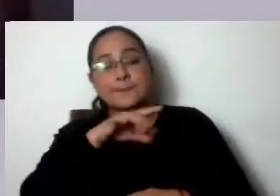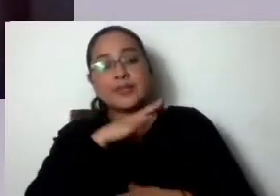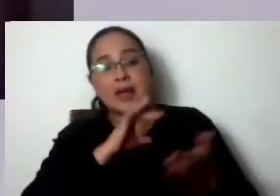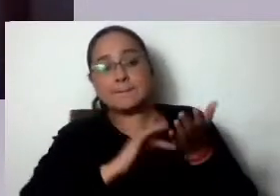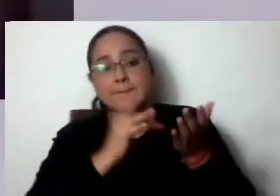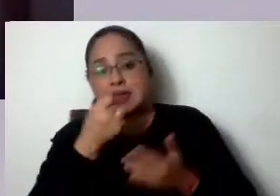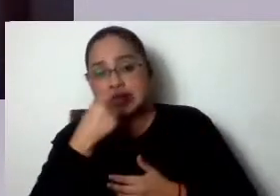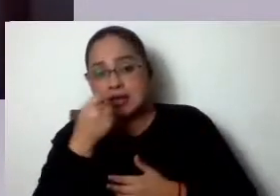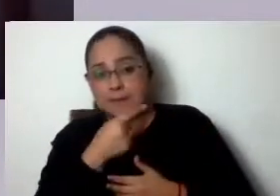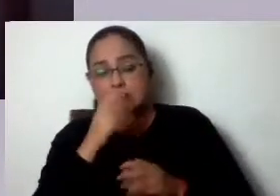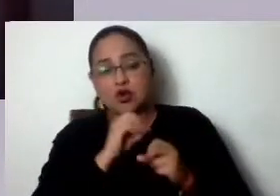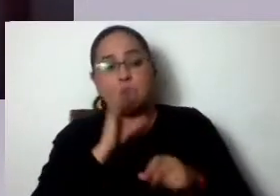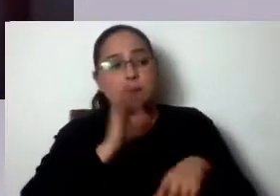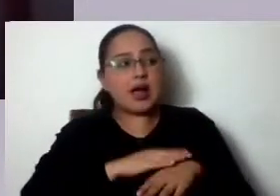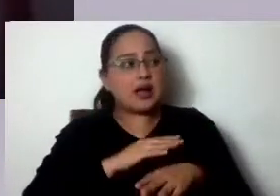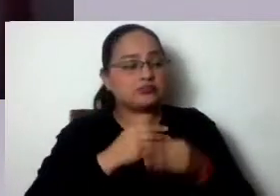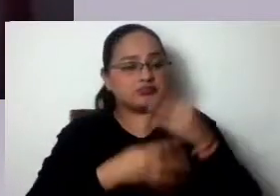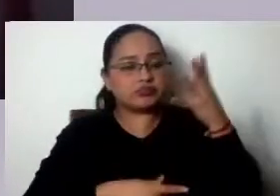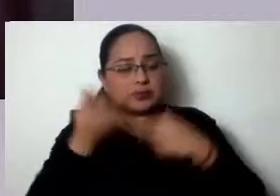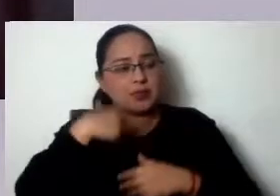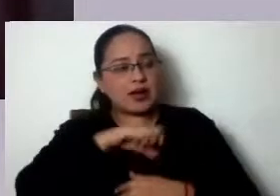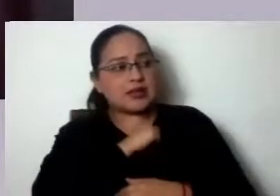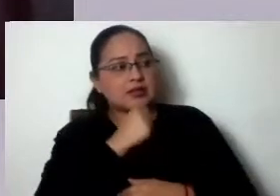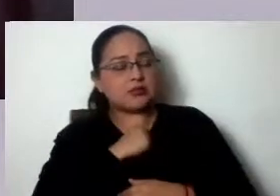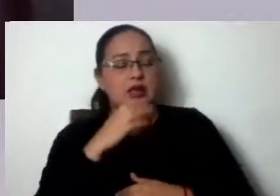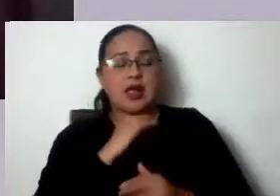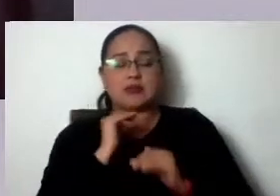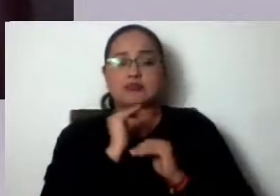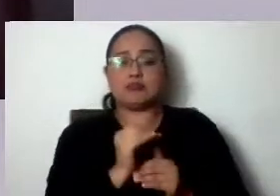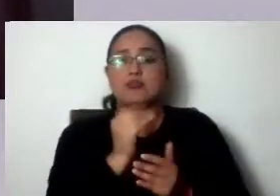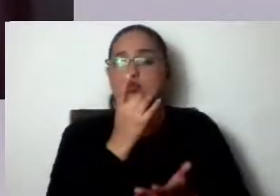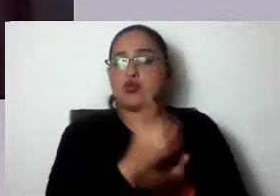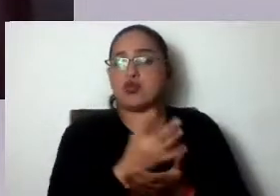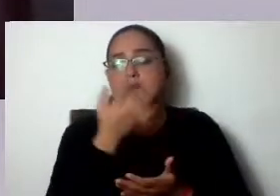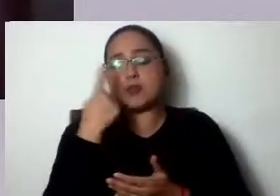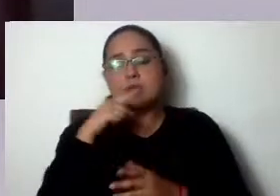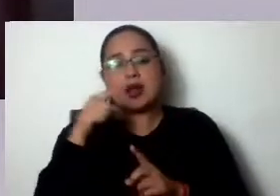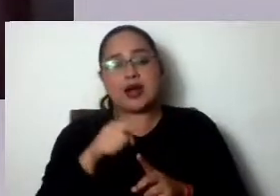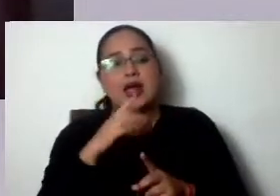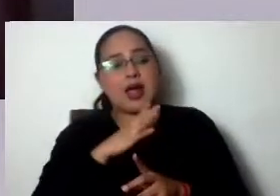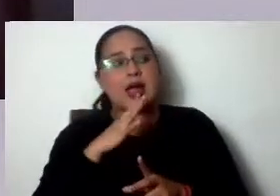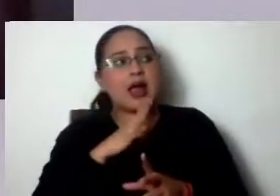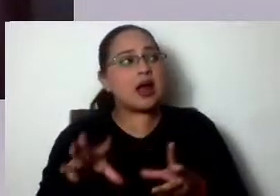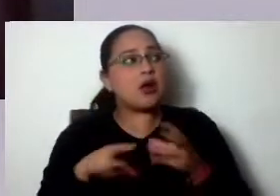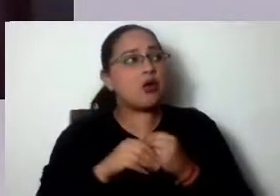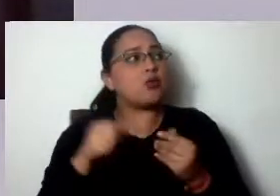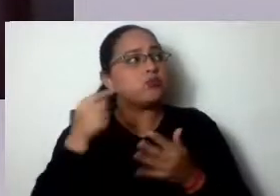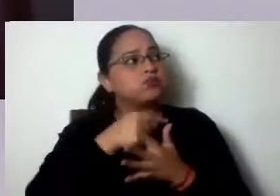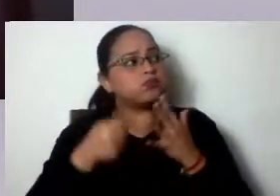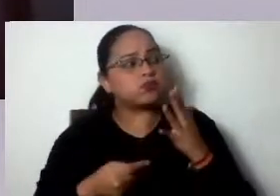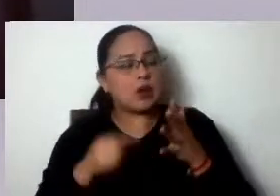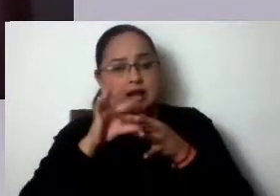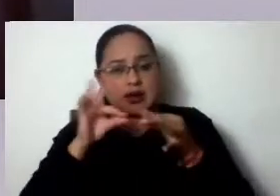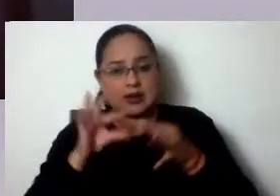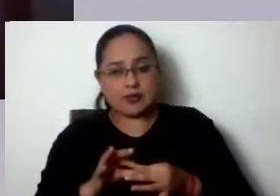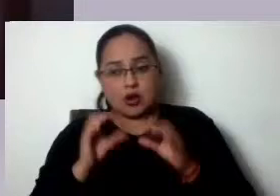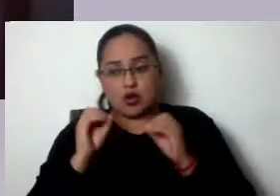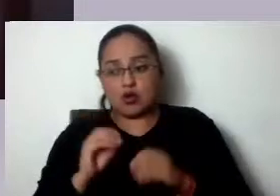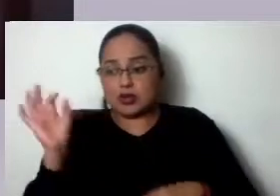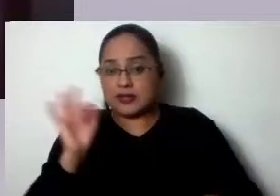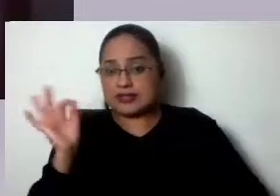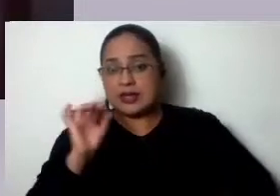y otros insumos para la salud está limitada absolutamente por los compendios son catálogos referidos o bien si no es así